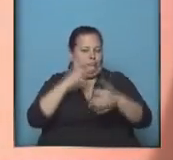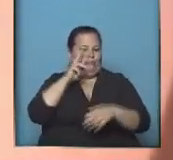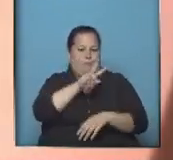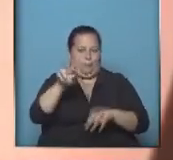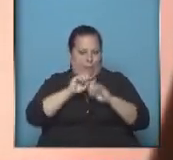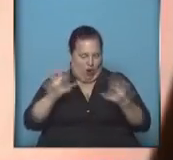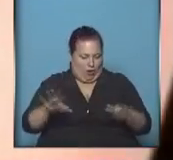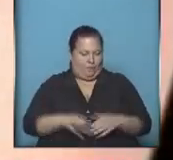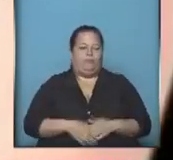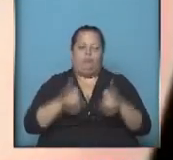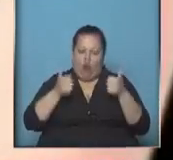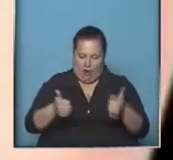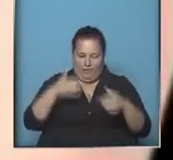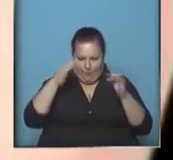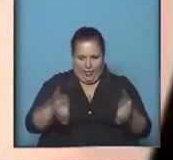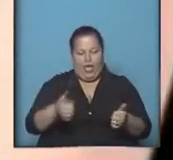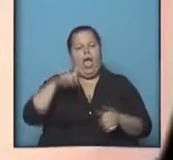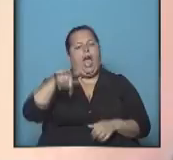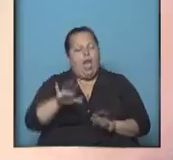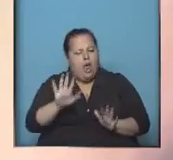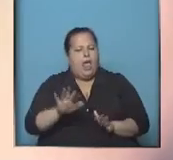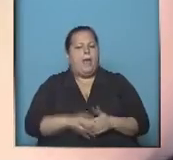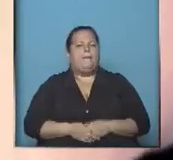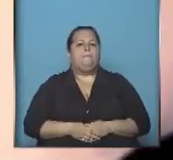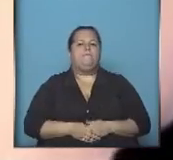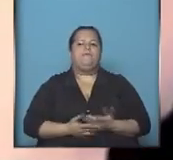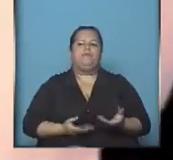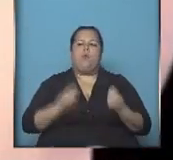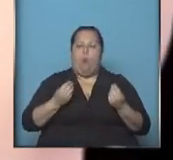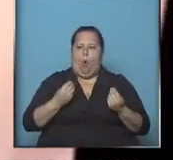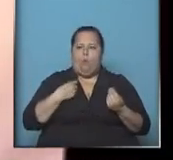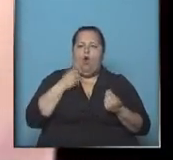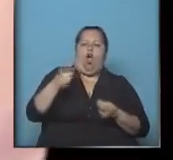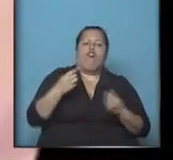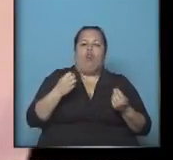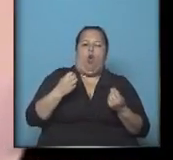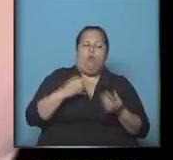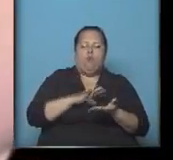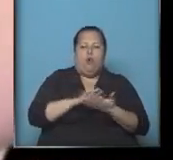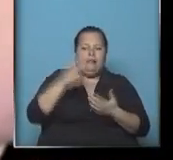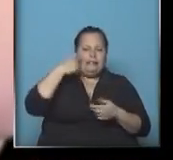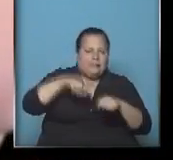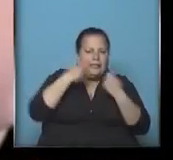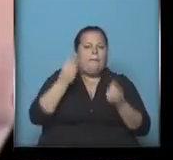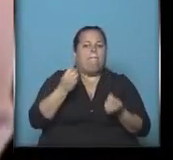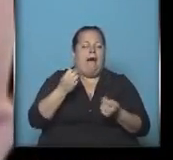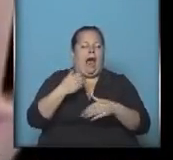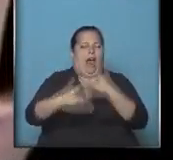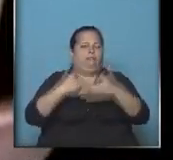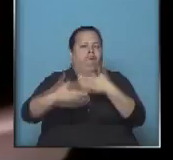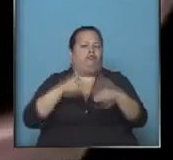visual funcional ok está bien ahora como lo evito cómo evitó este daño para que sea